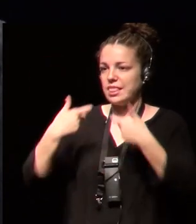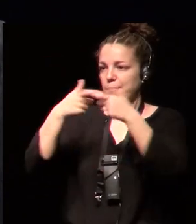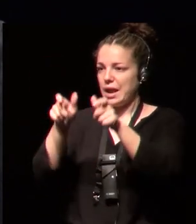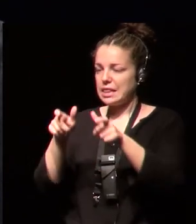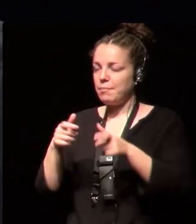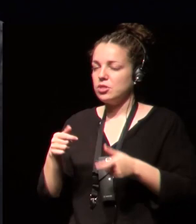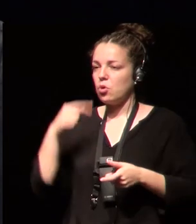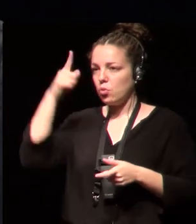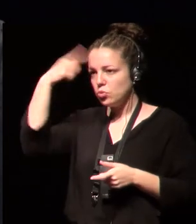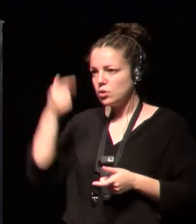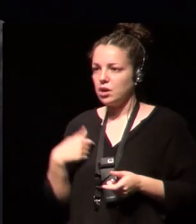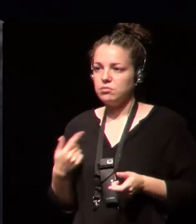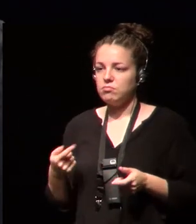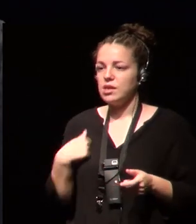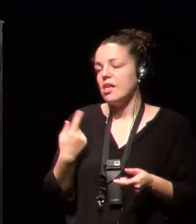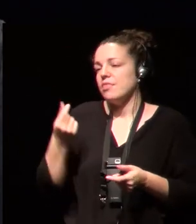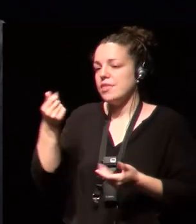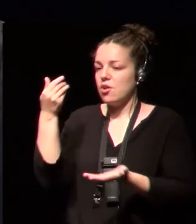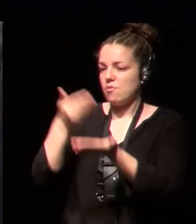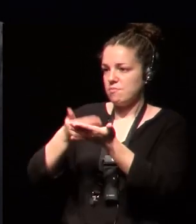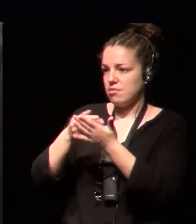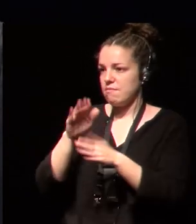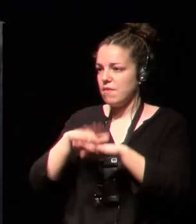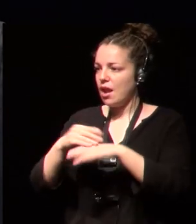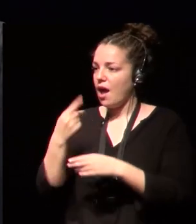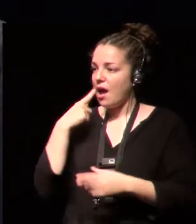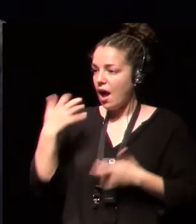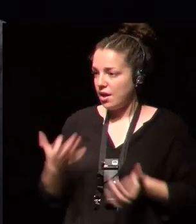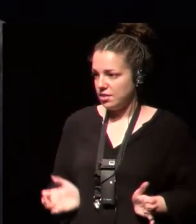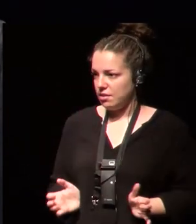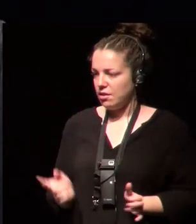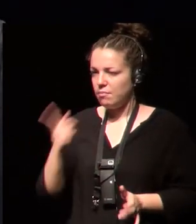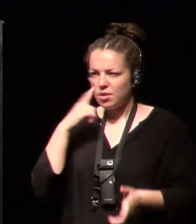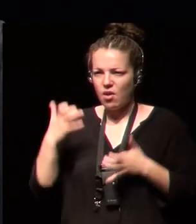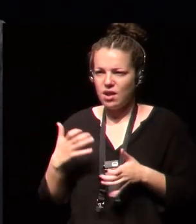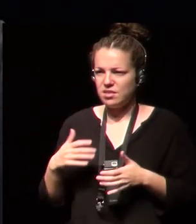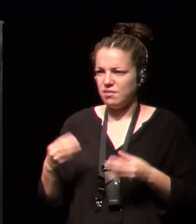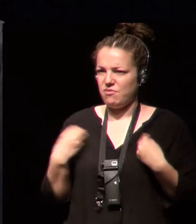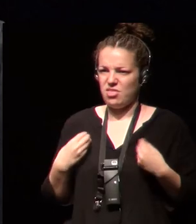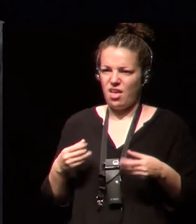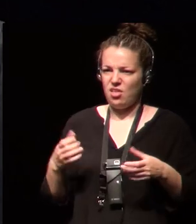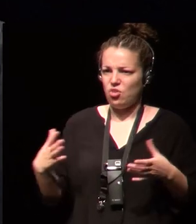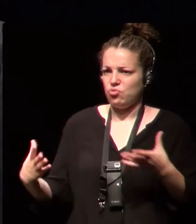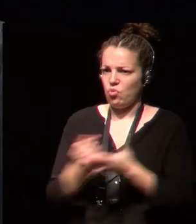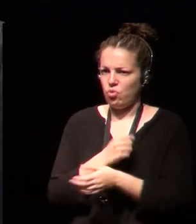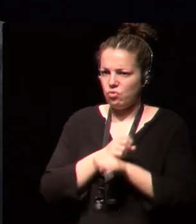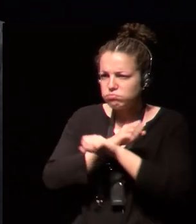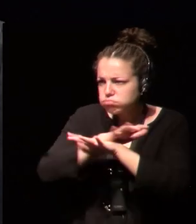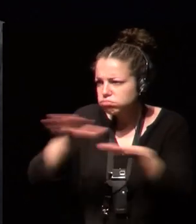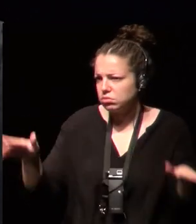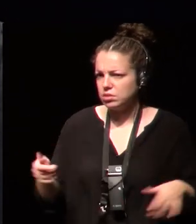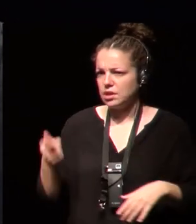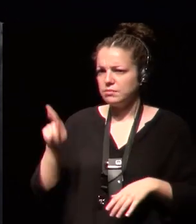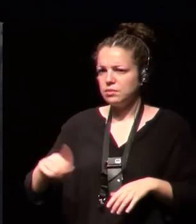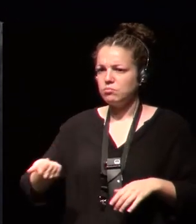pedimos dinero para el arte. Pero el arte lo empapa todo en la vida y las posibilidades de conseguir que